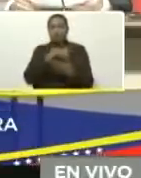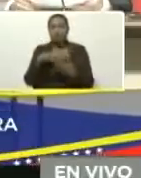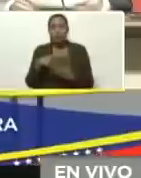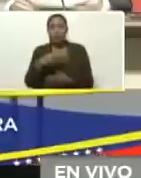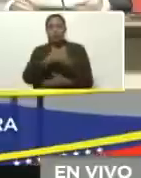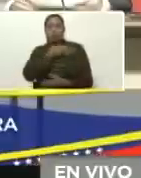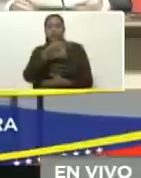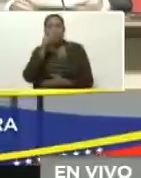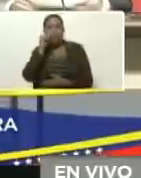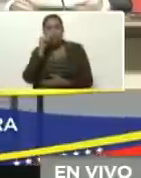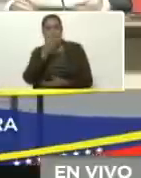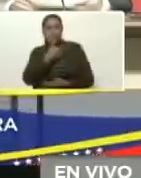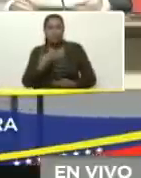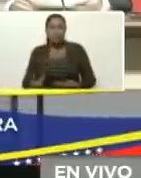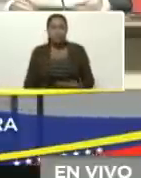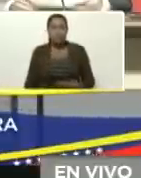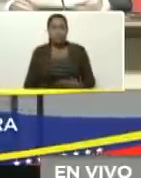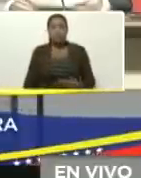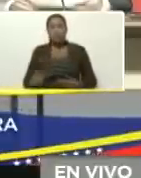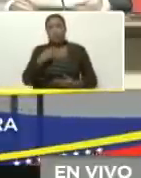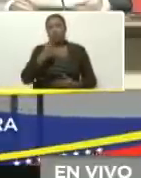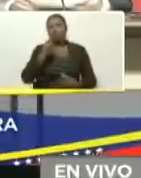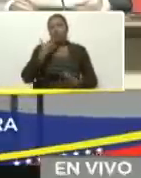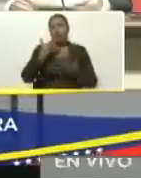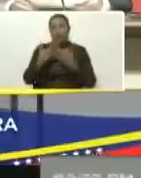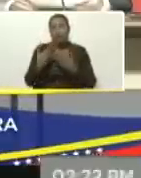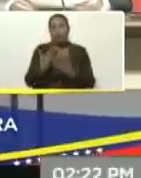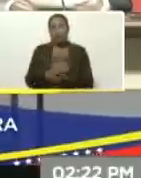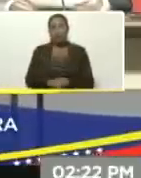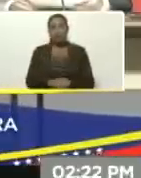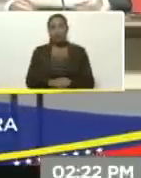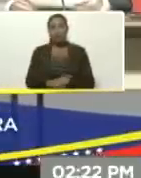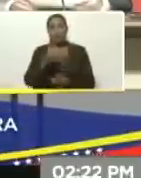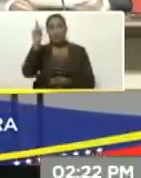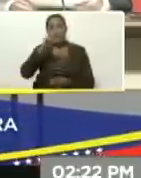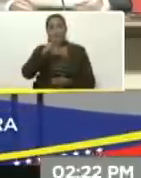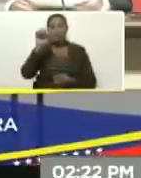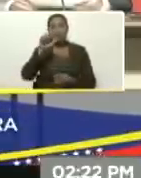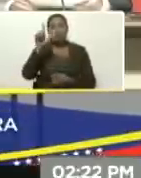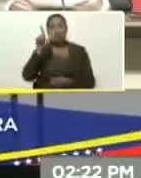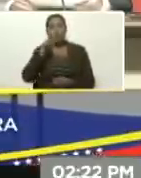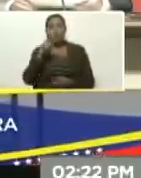señor presidente y en el mes de julio